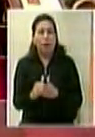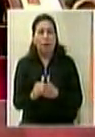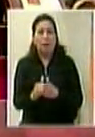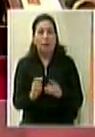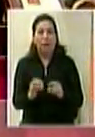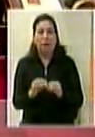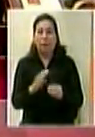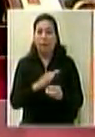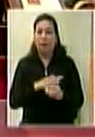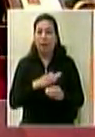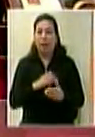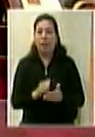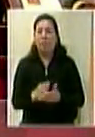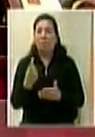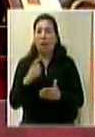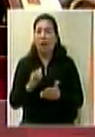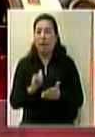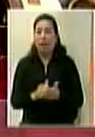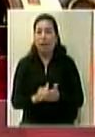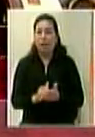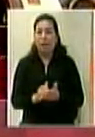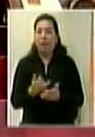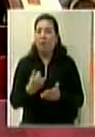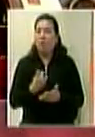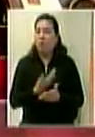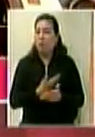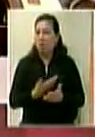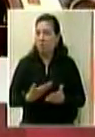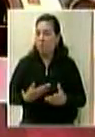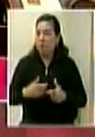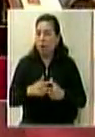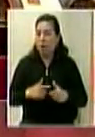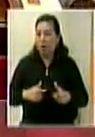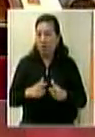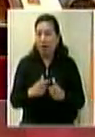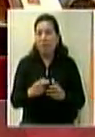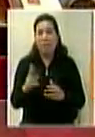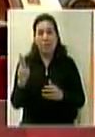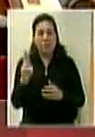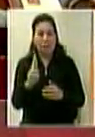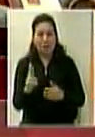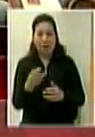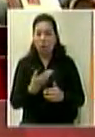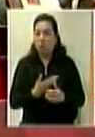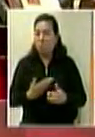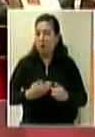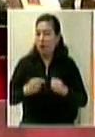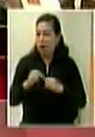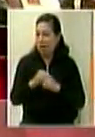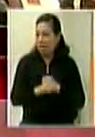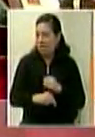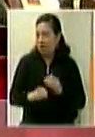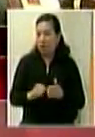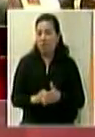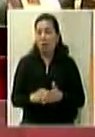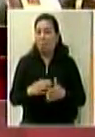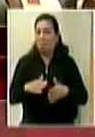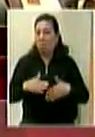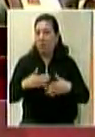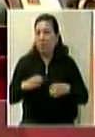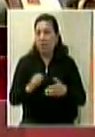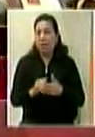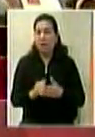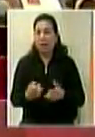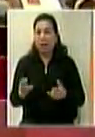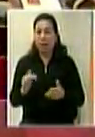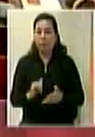unos fiscalizadores para que los gobiernos locales, regionales y el gobierno nacional puedan ejecutar